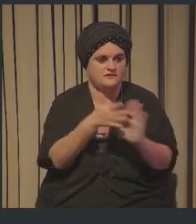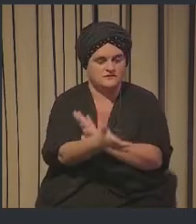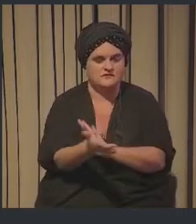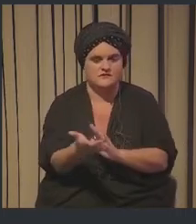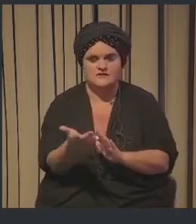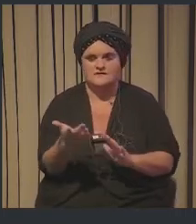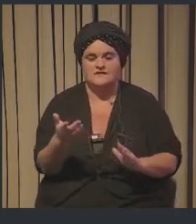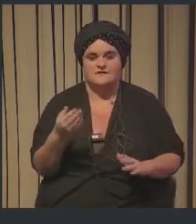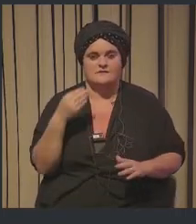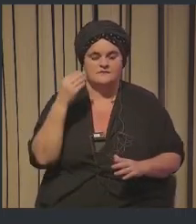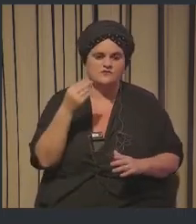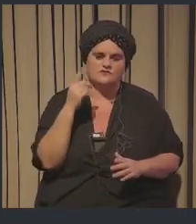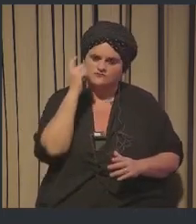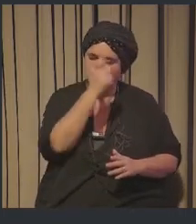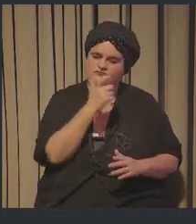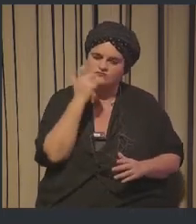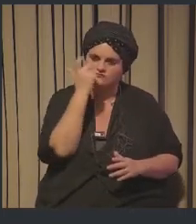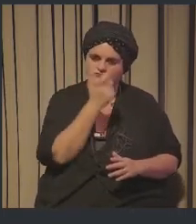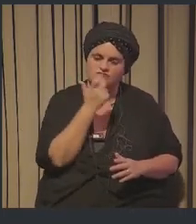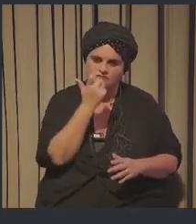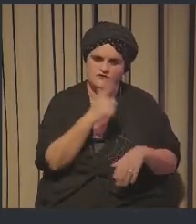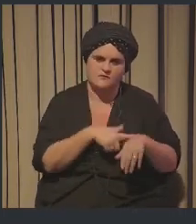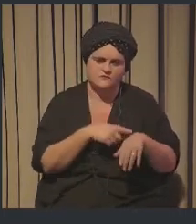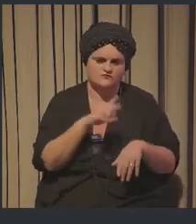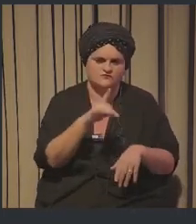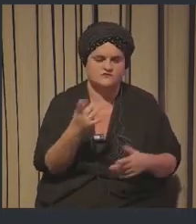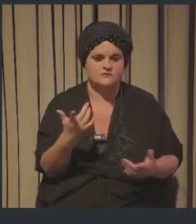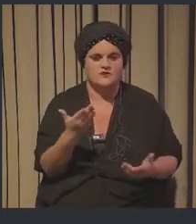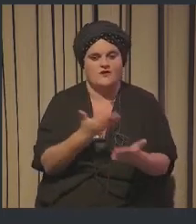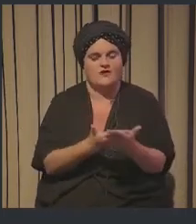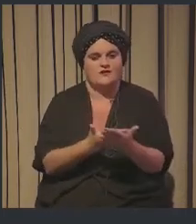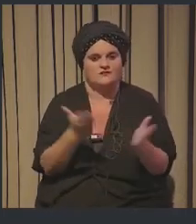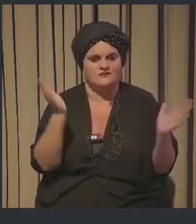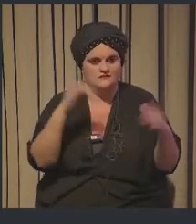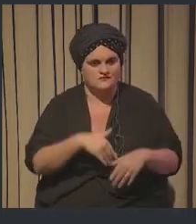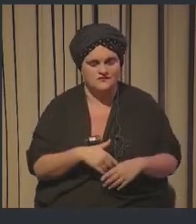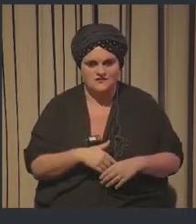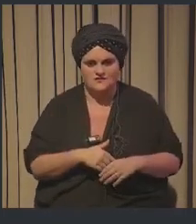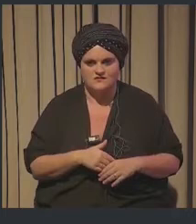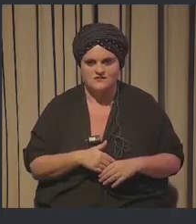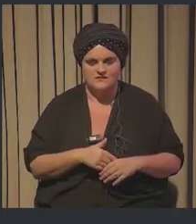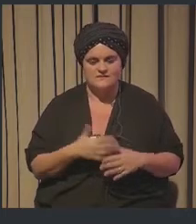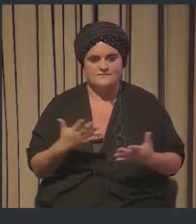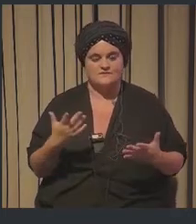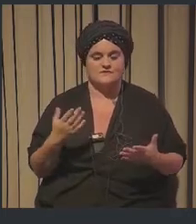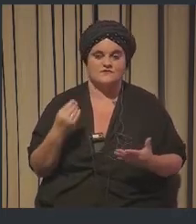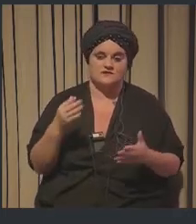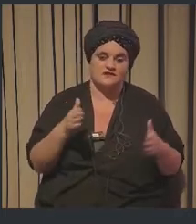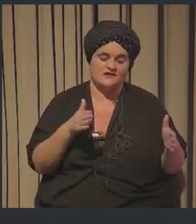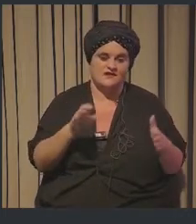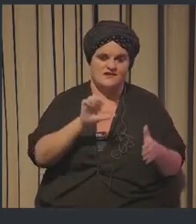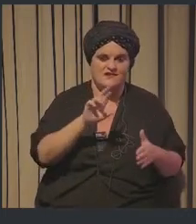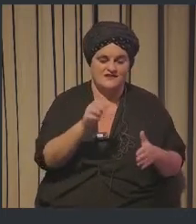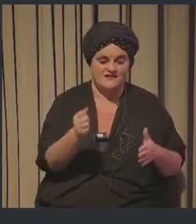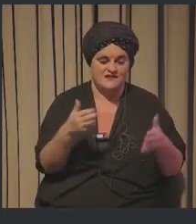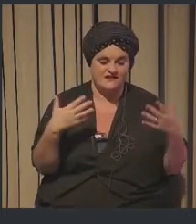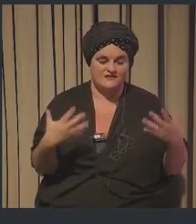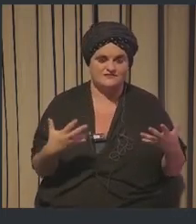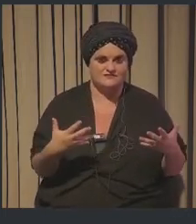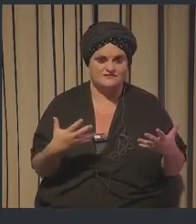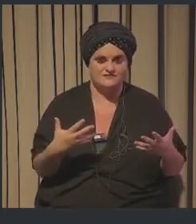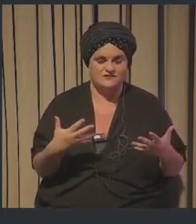a durar mucho tiempo, pero no está garantizado. Esta es la diferencia. Por lo tanto, la era actual continúa, pero si se produce